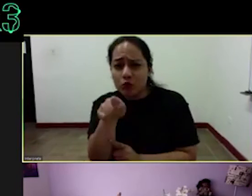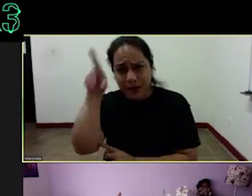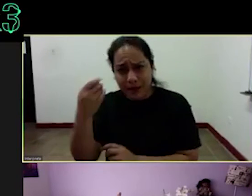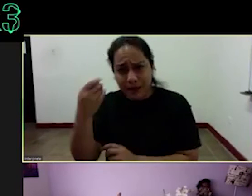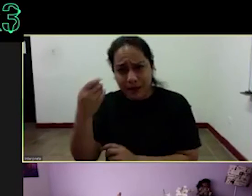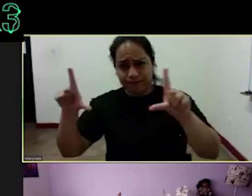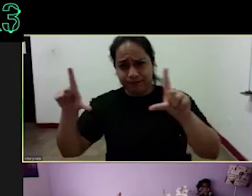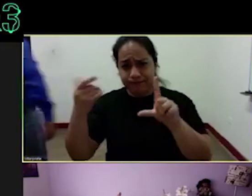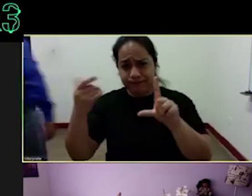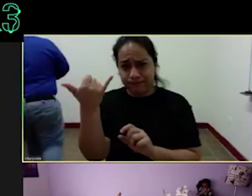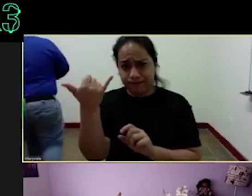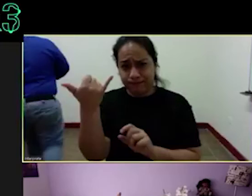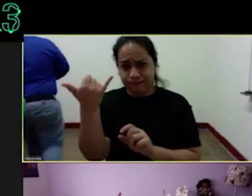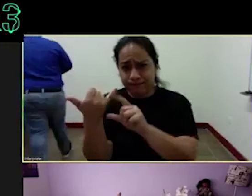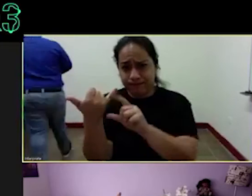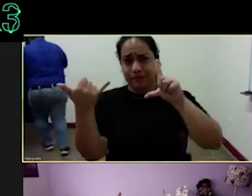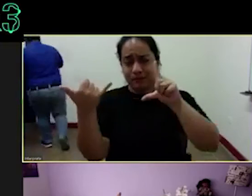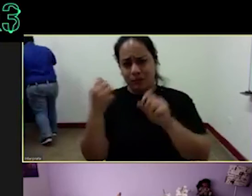discapacitado.